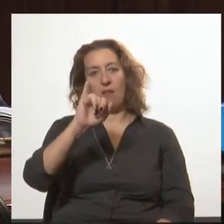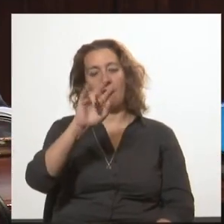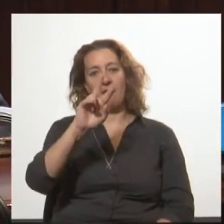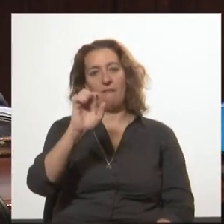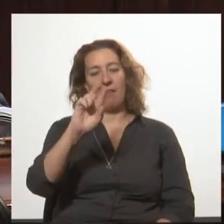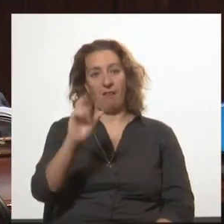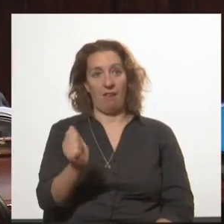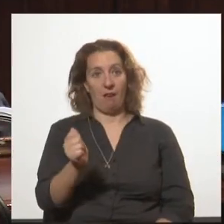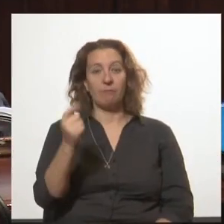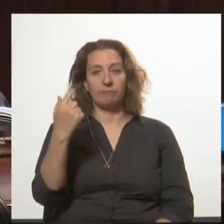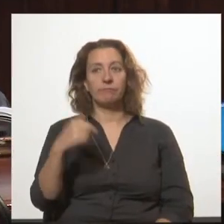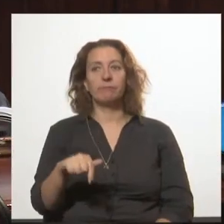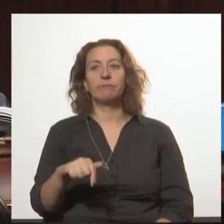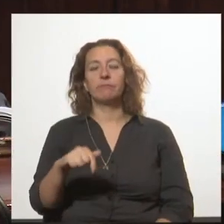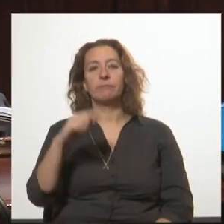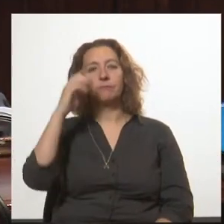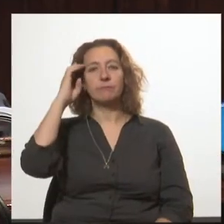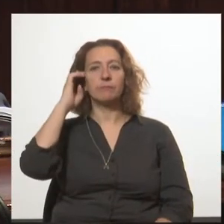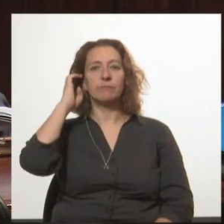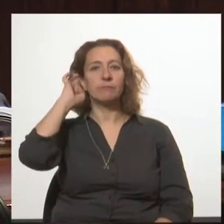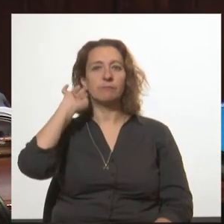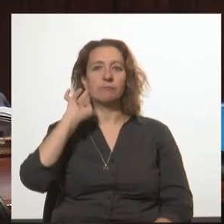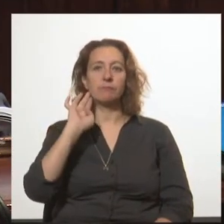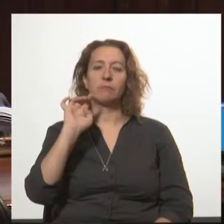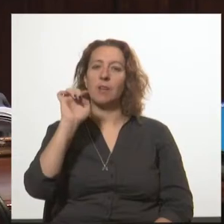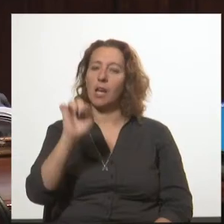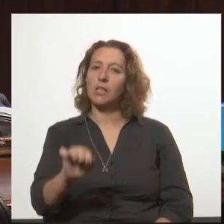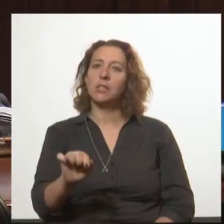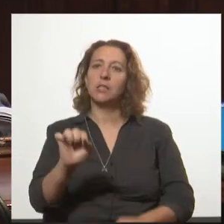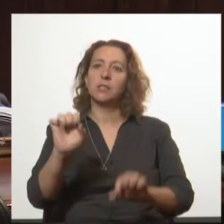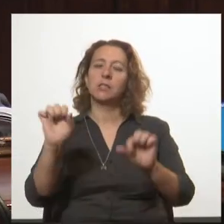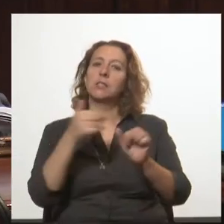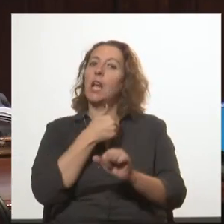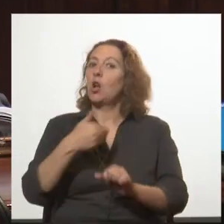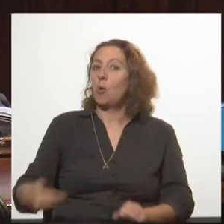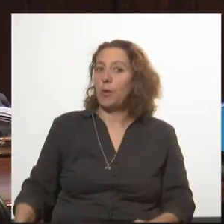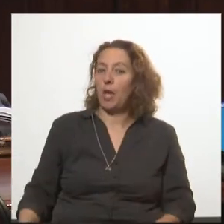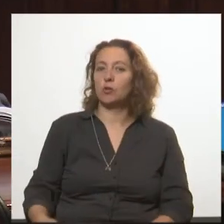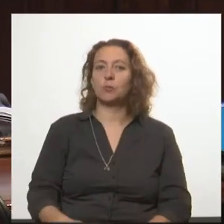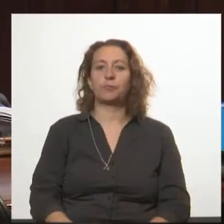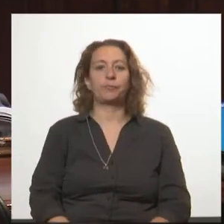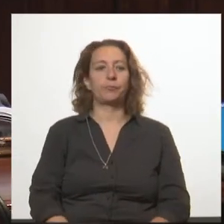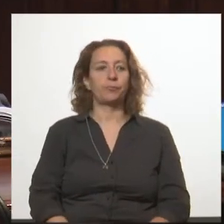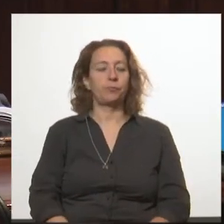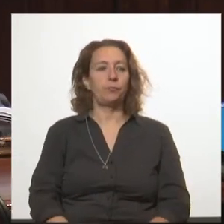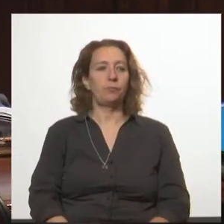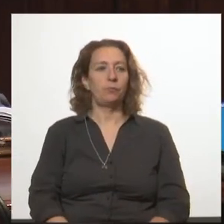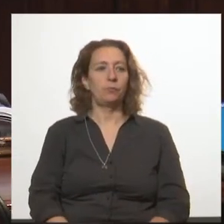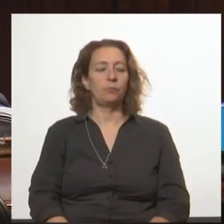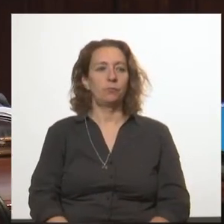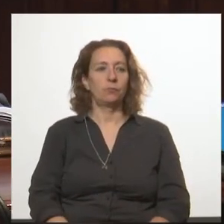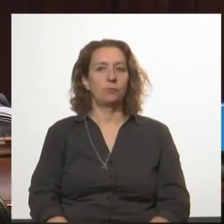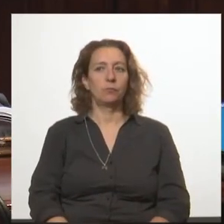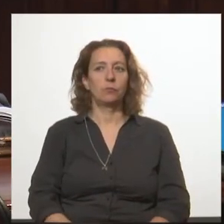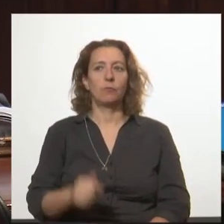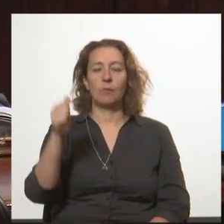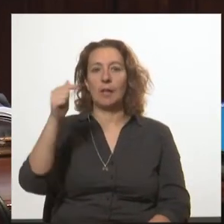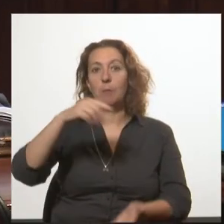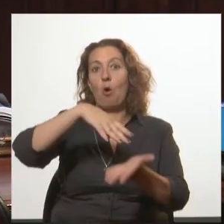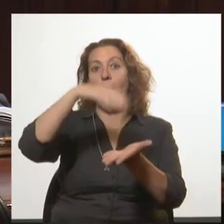antes de finalizar su periodo es que el gobierno nacional salió al rescate a través de antel